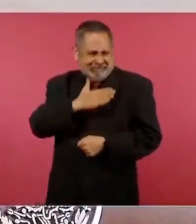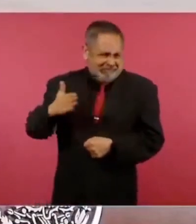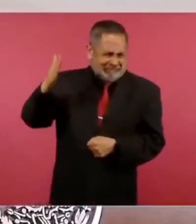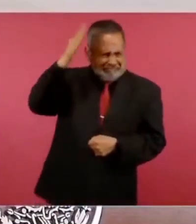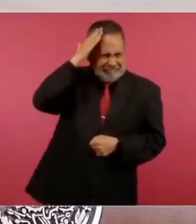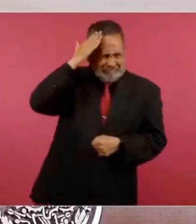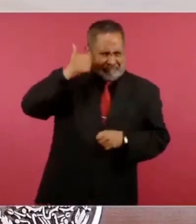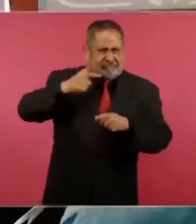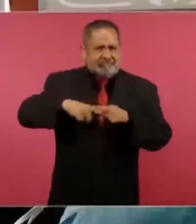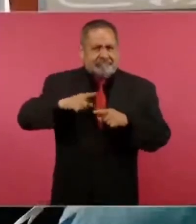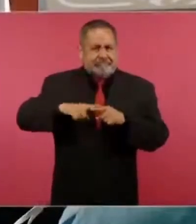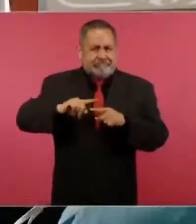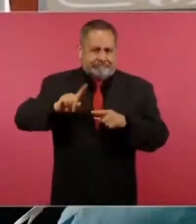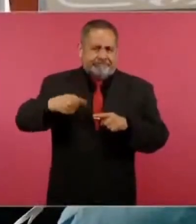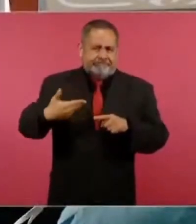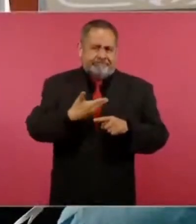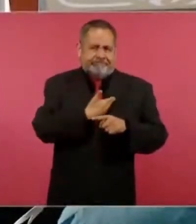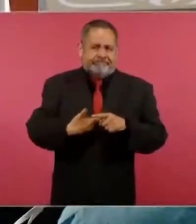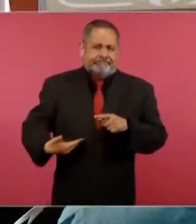agarrado